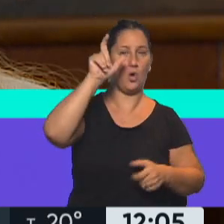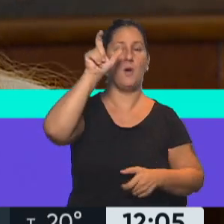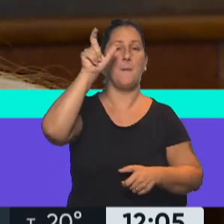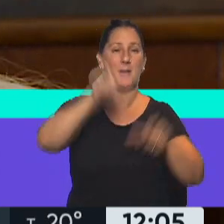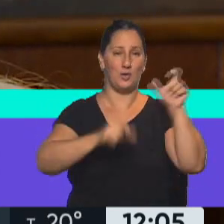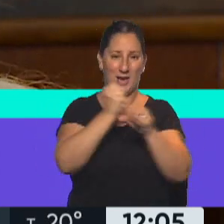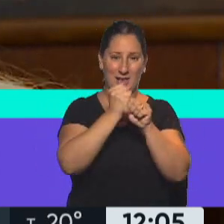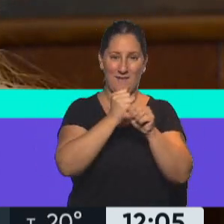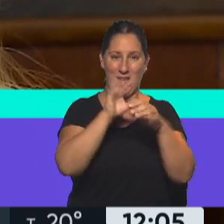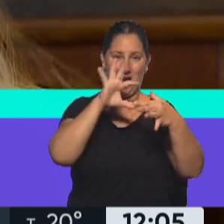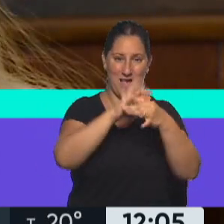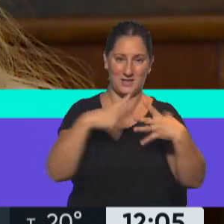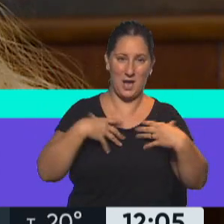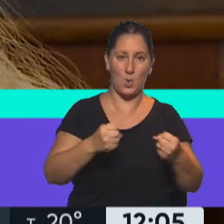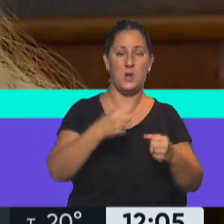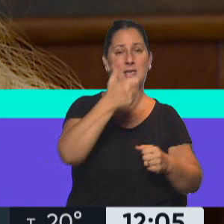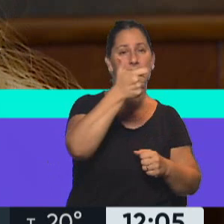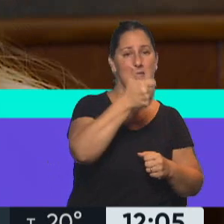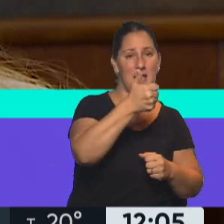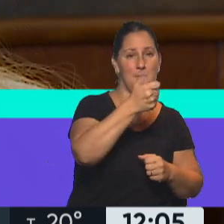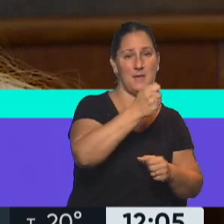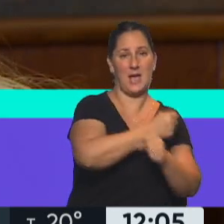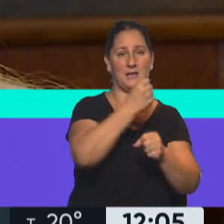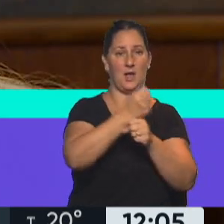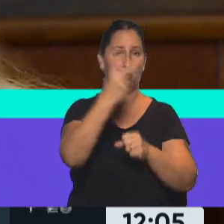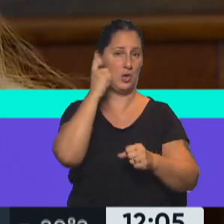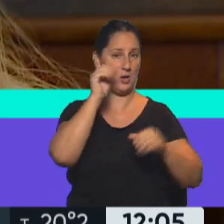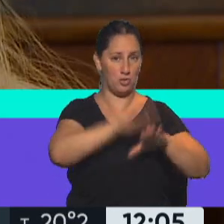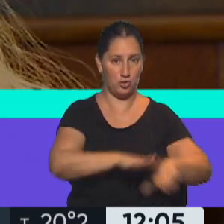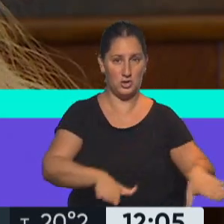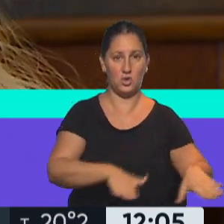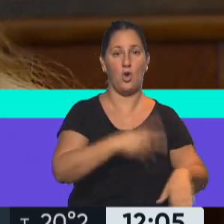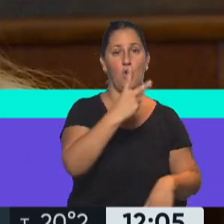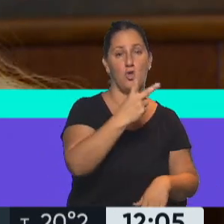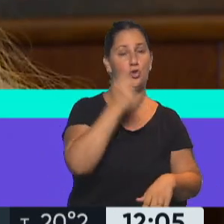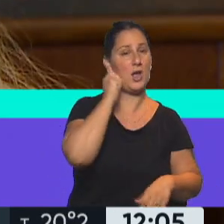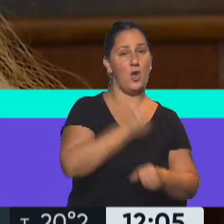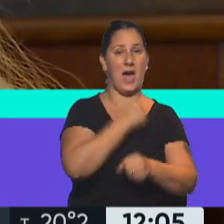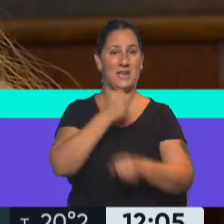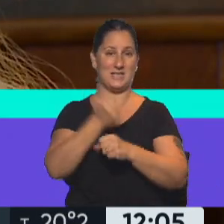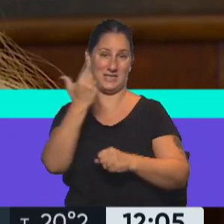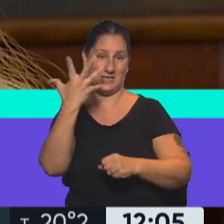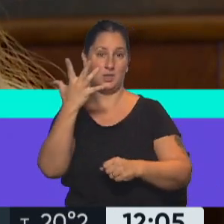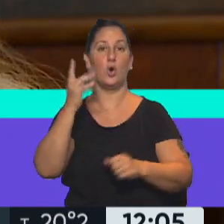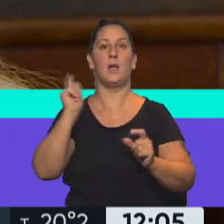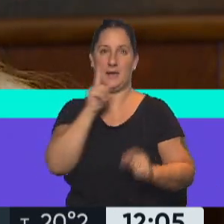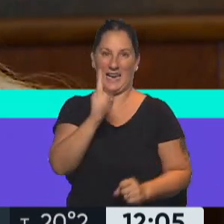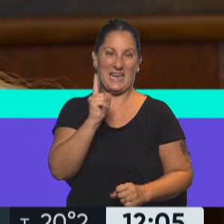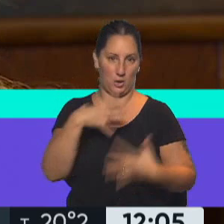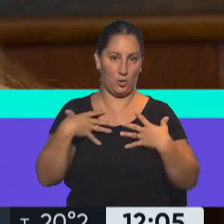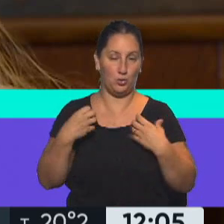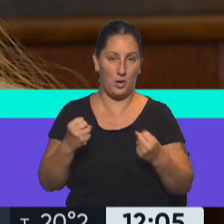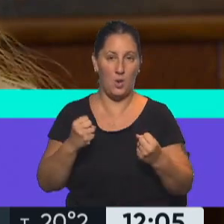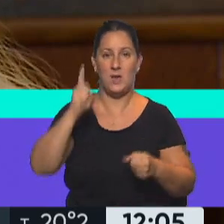salud, los niños entre 6 meses hasta 2 años, entre 2 años hasta 65, aquellas personas con factores de riesgo